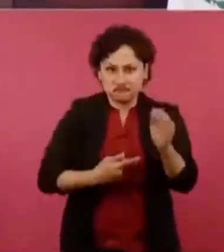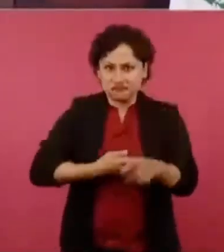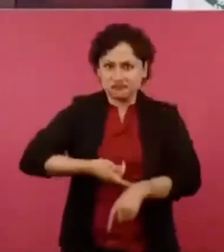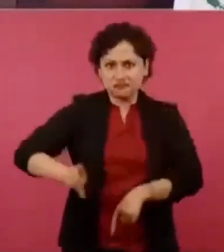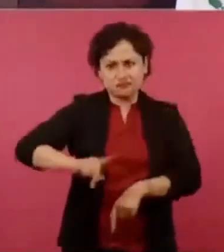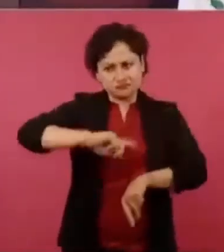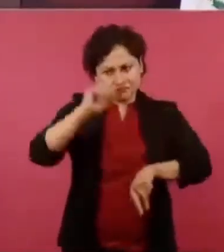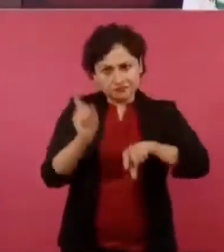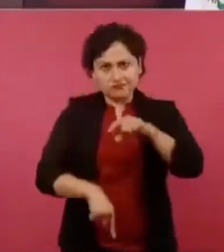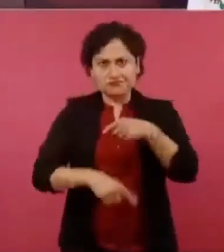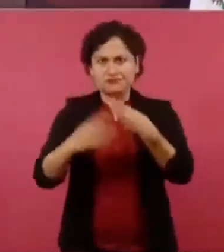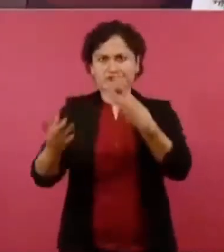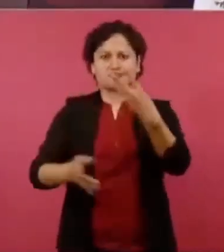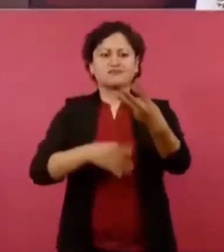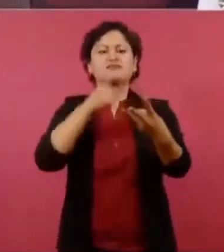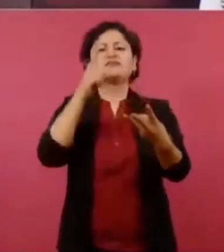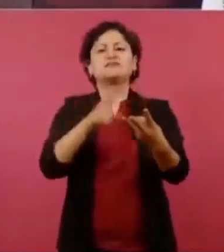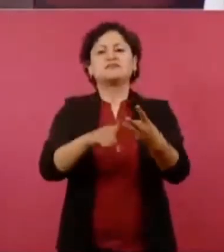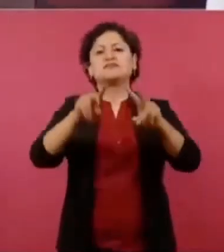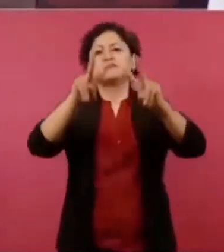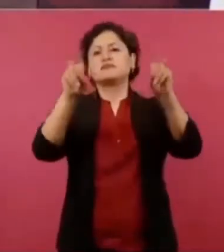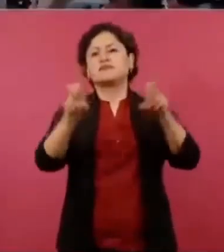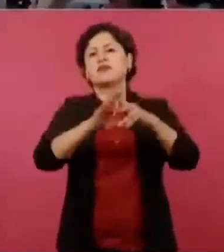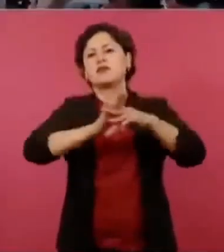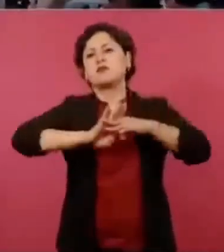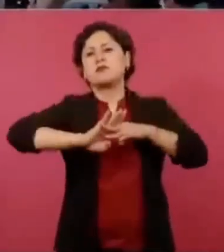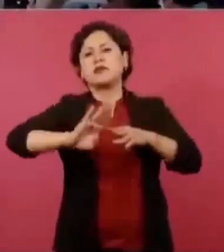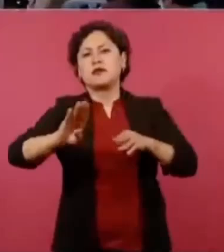de migración,